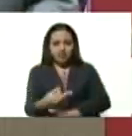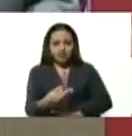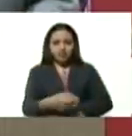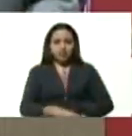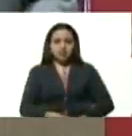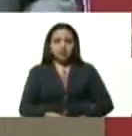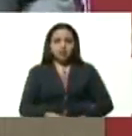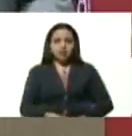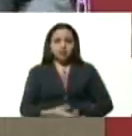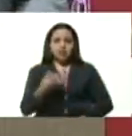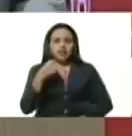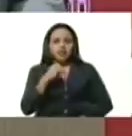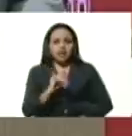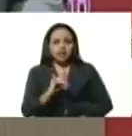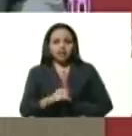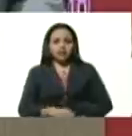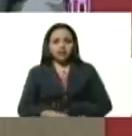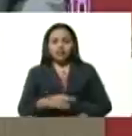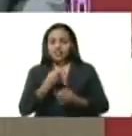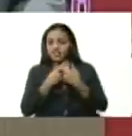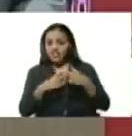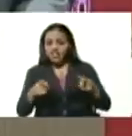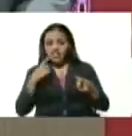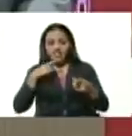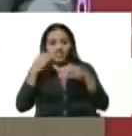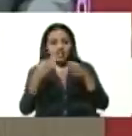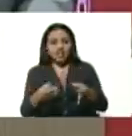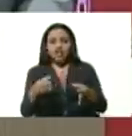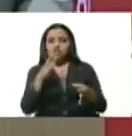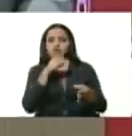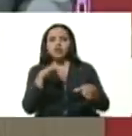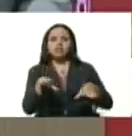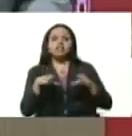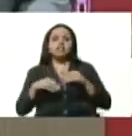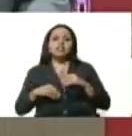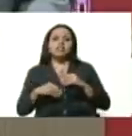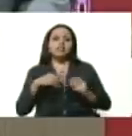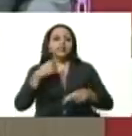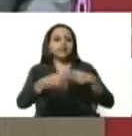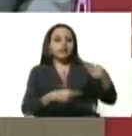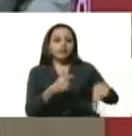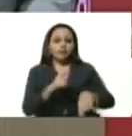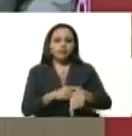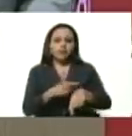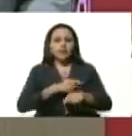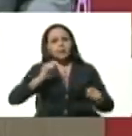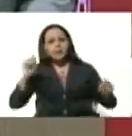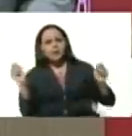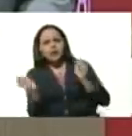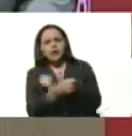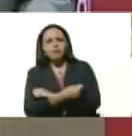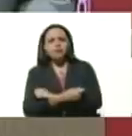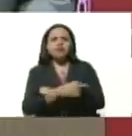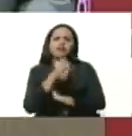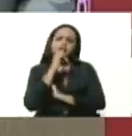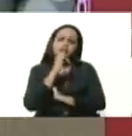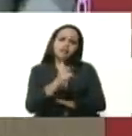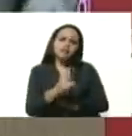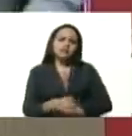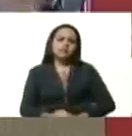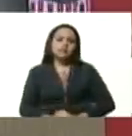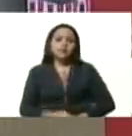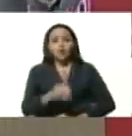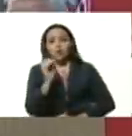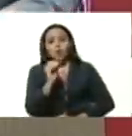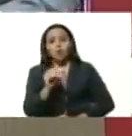sencillamente extrañado de la realidad no reconocer, pues cierto tiempo después publican algún tipo de artículo